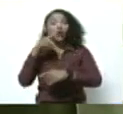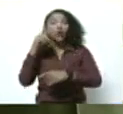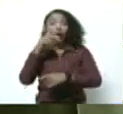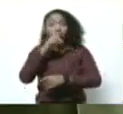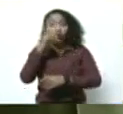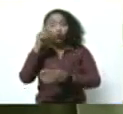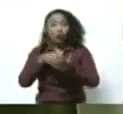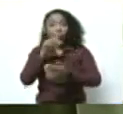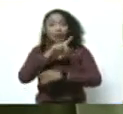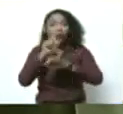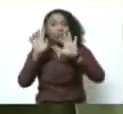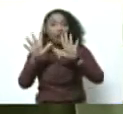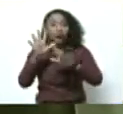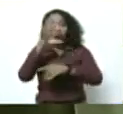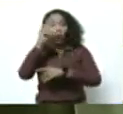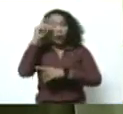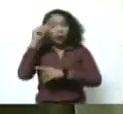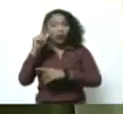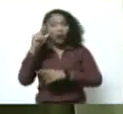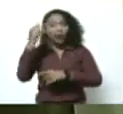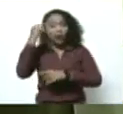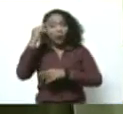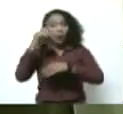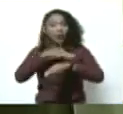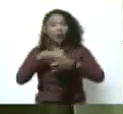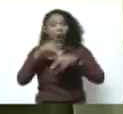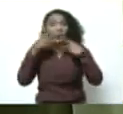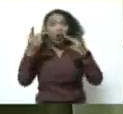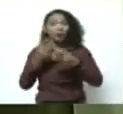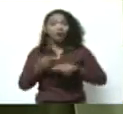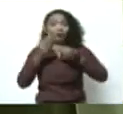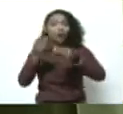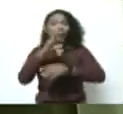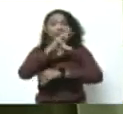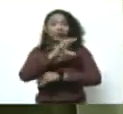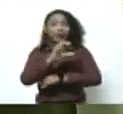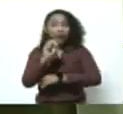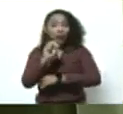del 50 aniversario del Día del Ministerio Público. Se entregaron